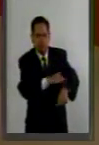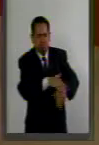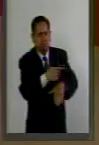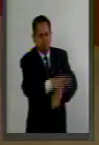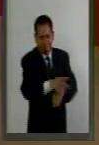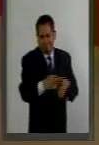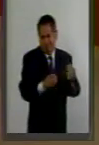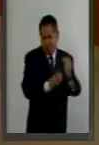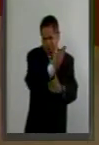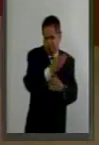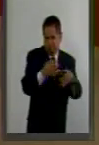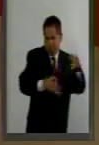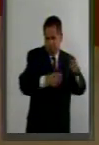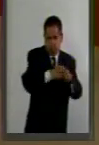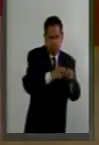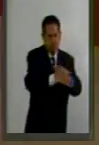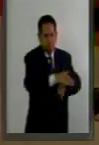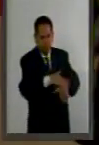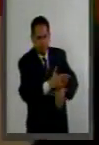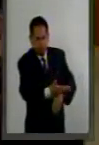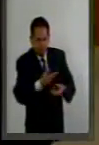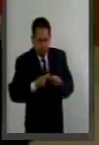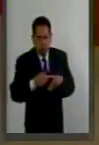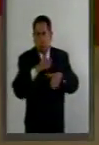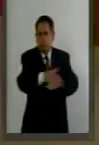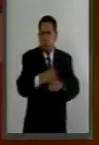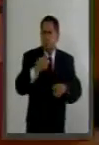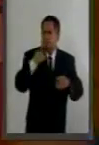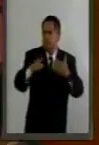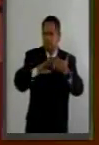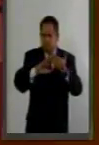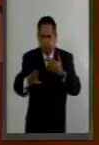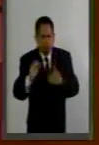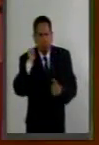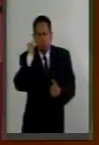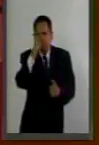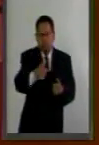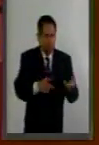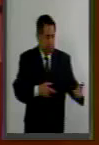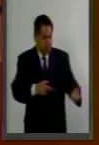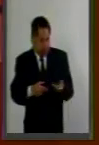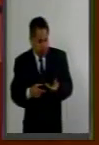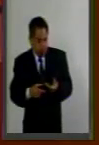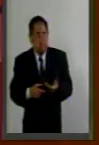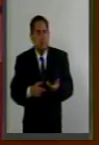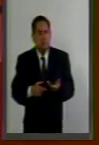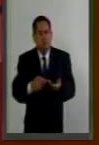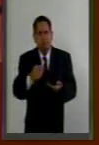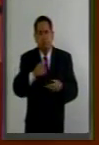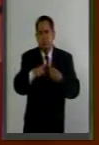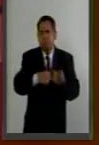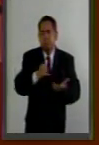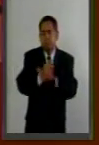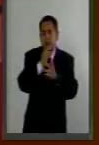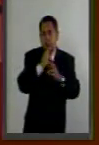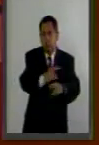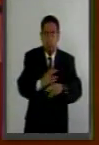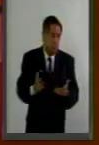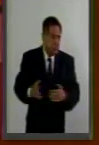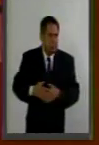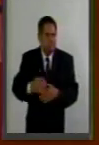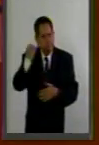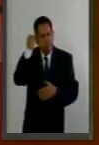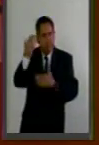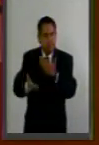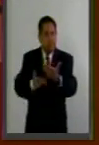de amparo, en materia de revisión de amparo. La propuesta se presenta con la posibilidad de que el